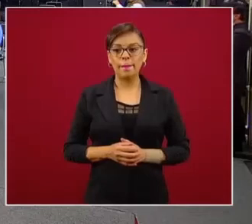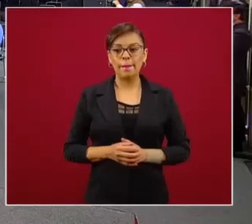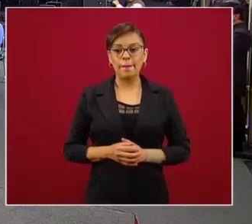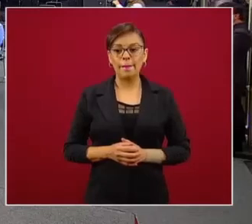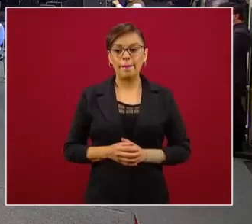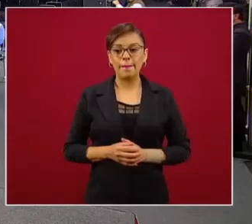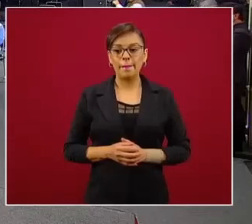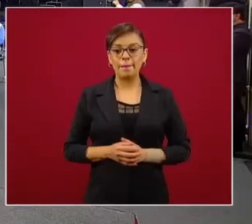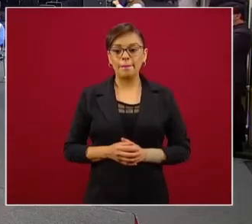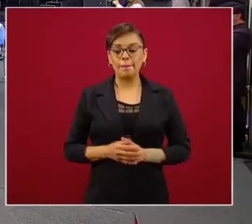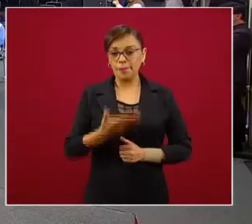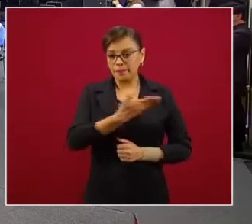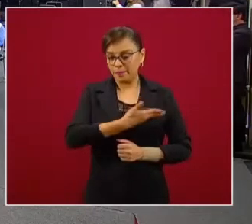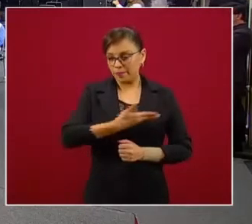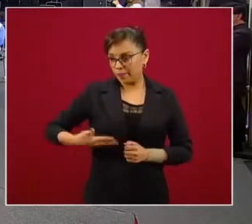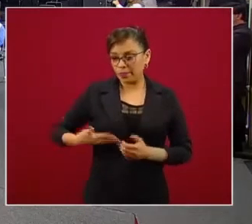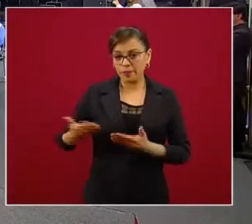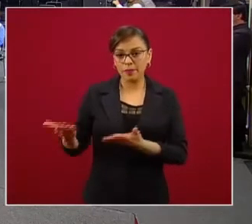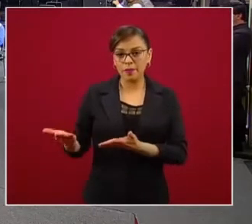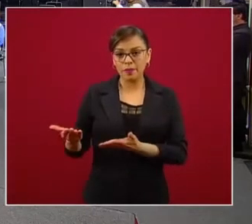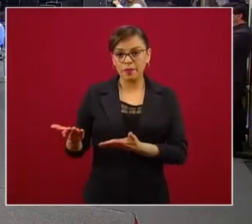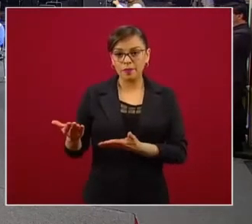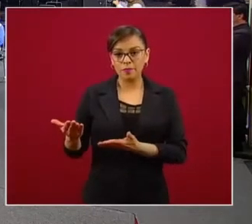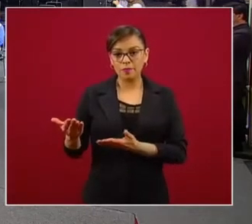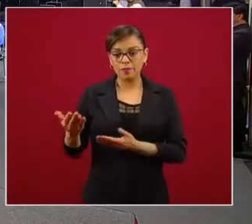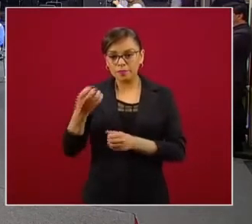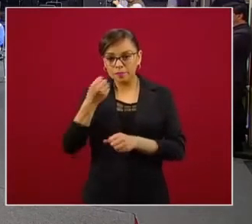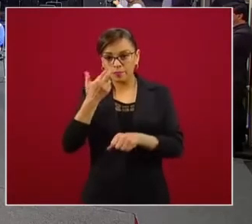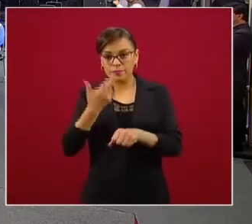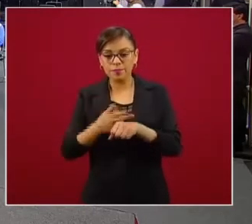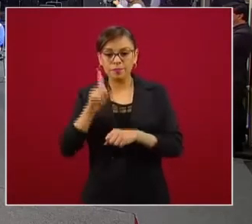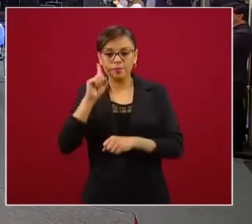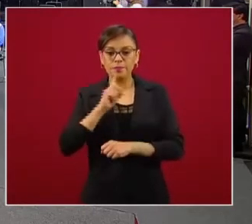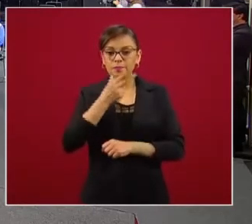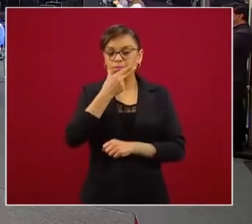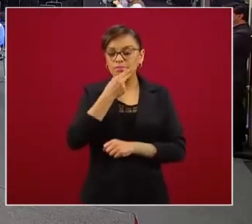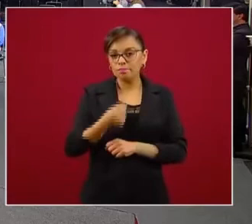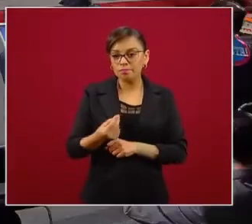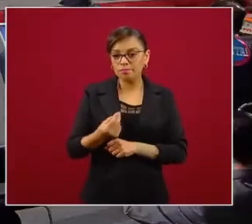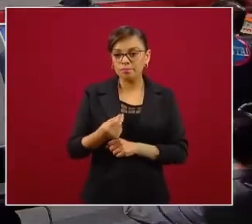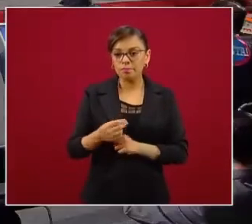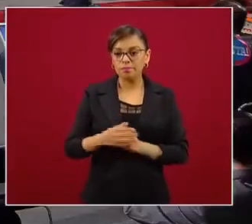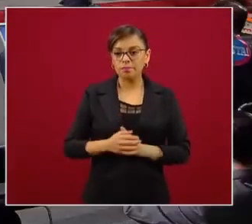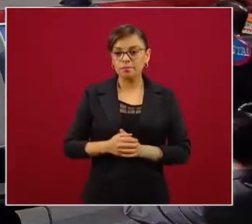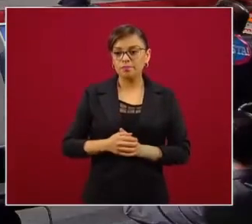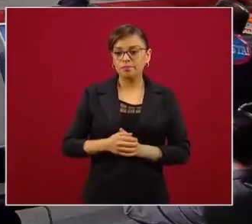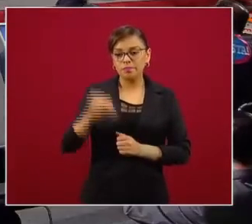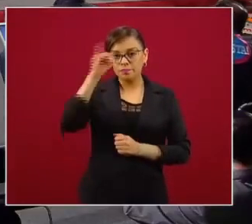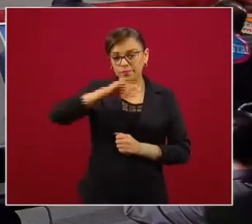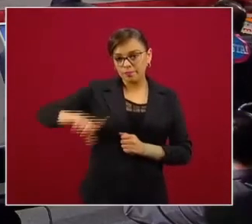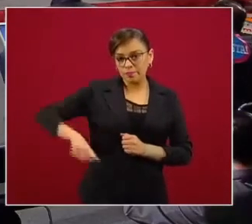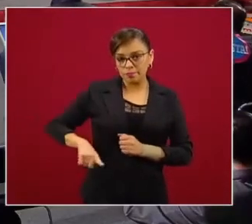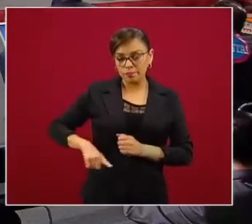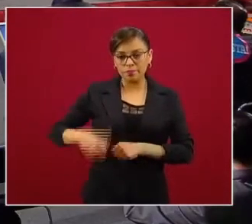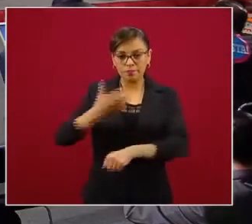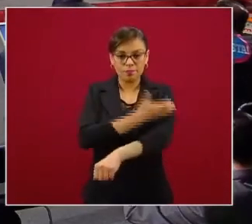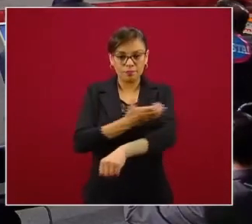Señor presidente, secretarias, secretarios, jefes de gobierno, compañeros gobernadores,